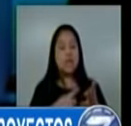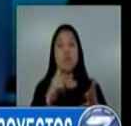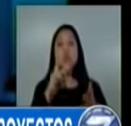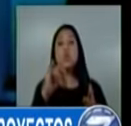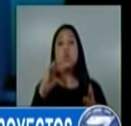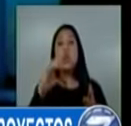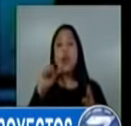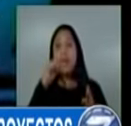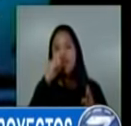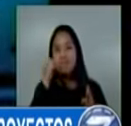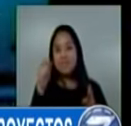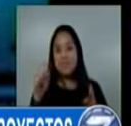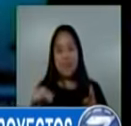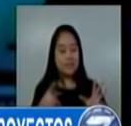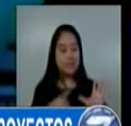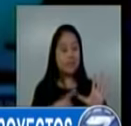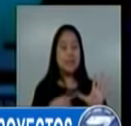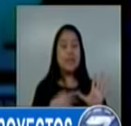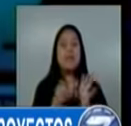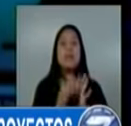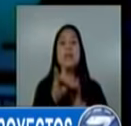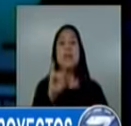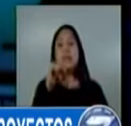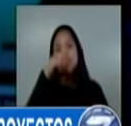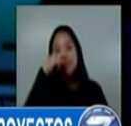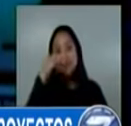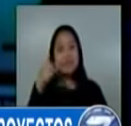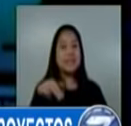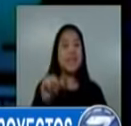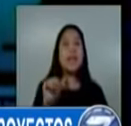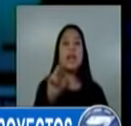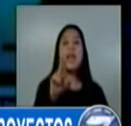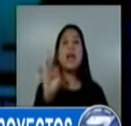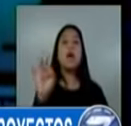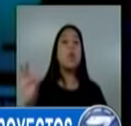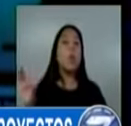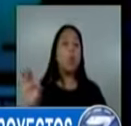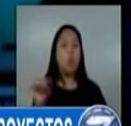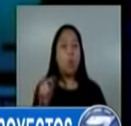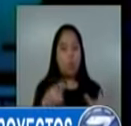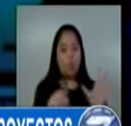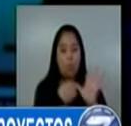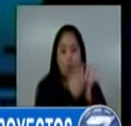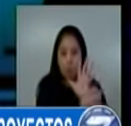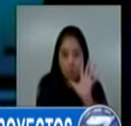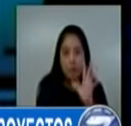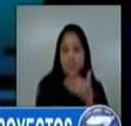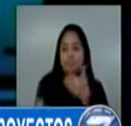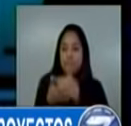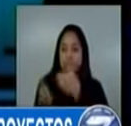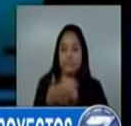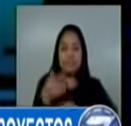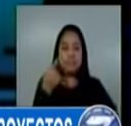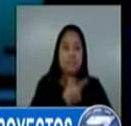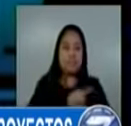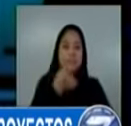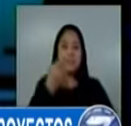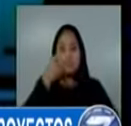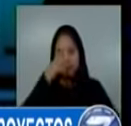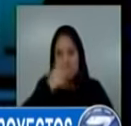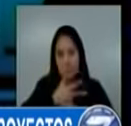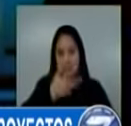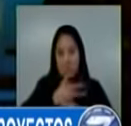Roo. El Tren Maya se va a inaugurar en diciembre del